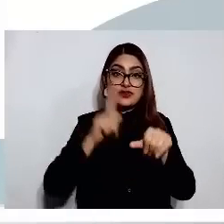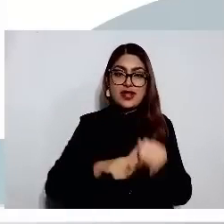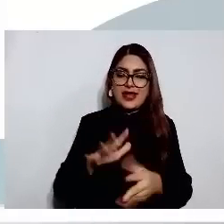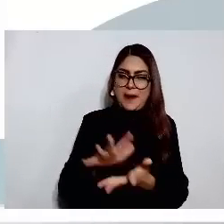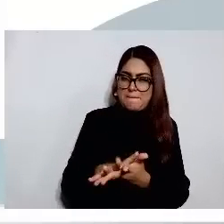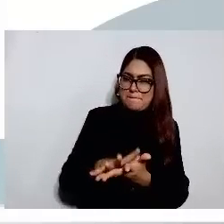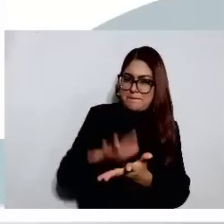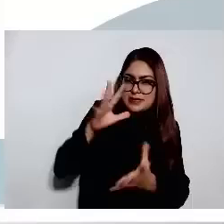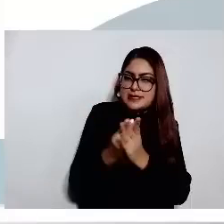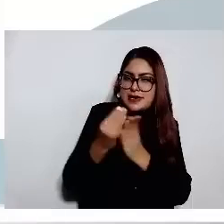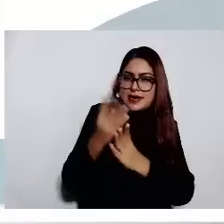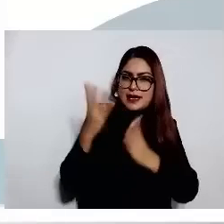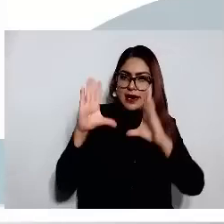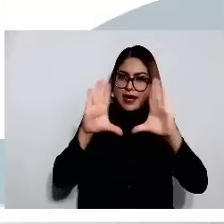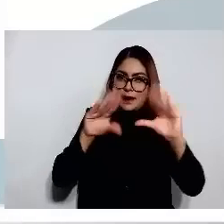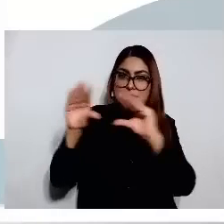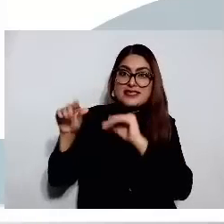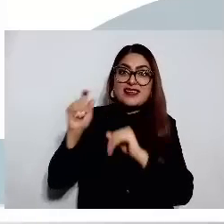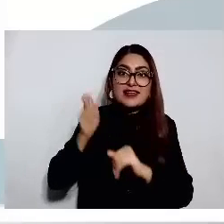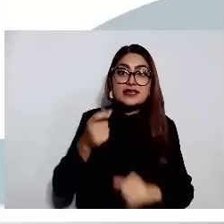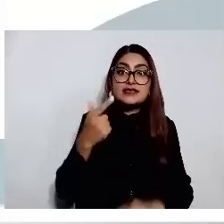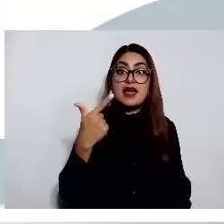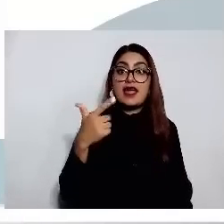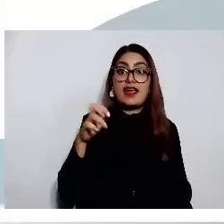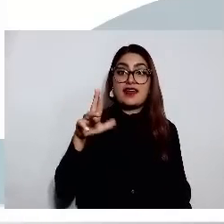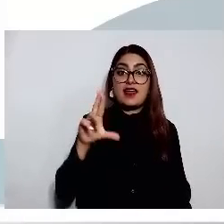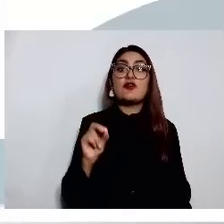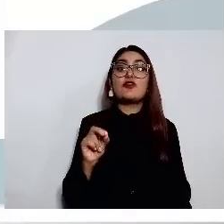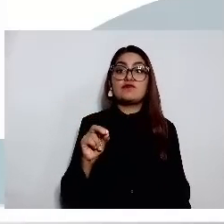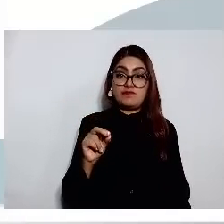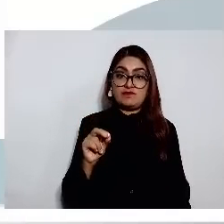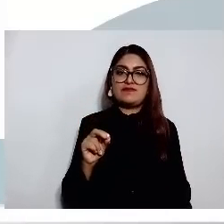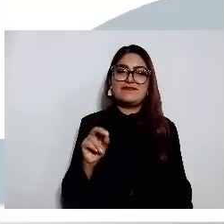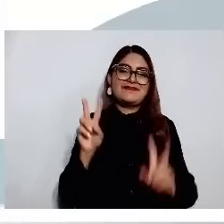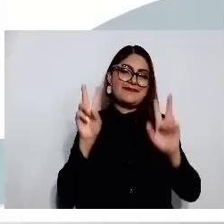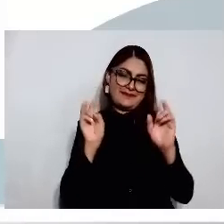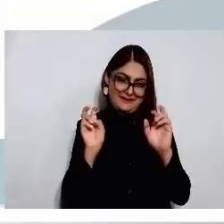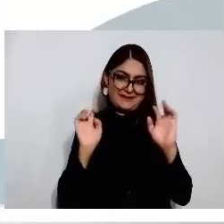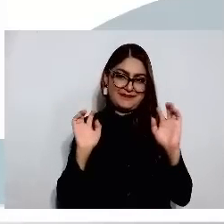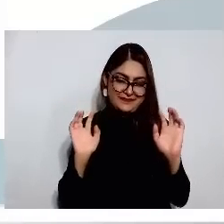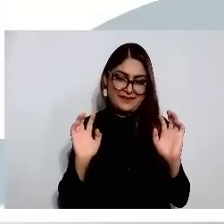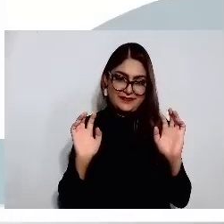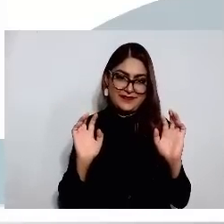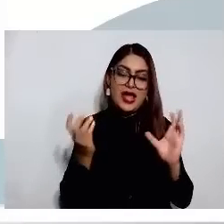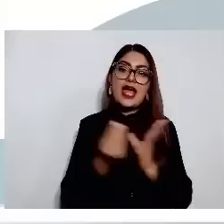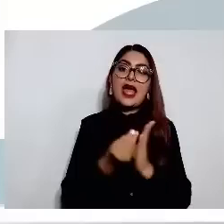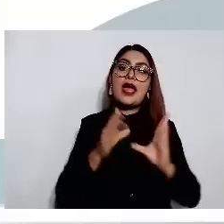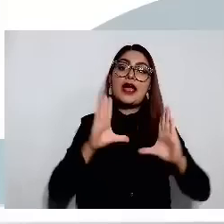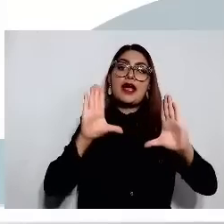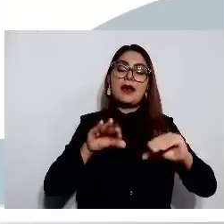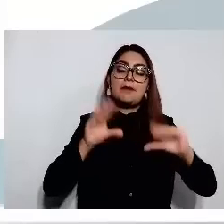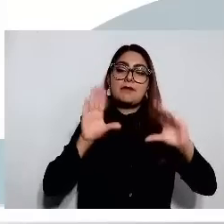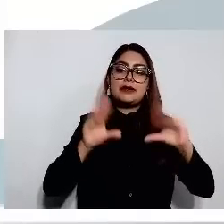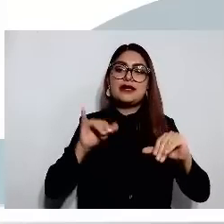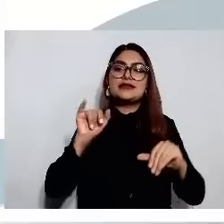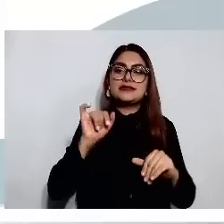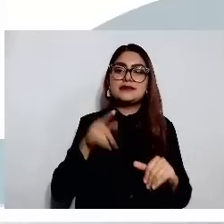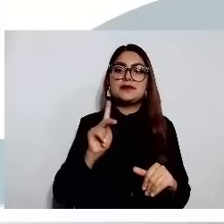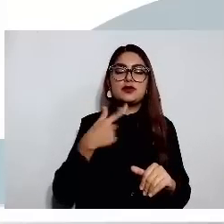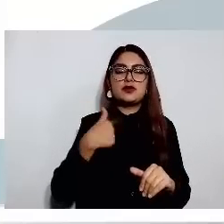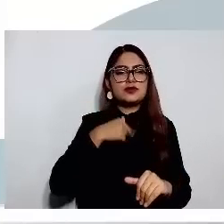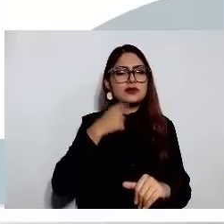género, con sus asegúnes, porque es capacitación, pero hemos advertido que no cumple con